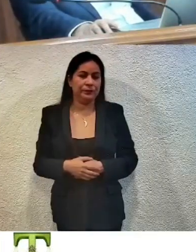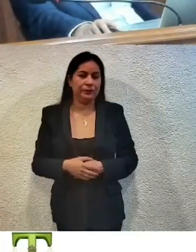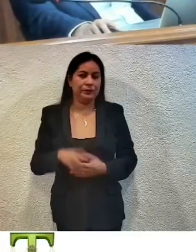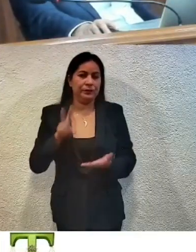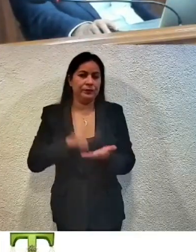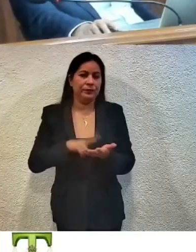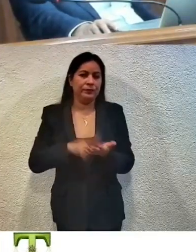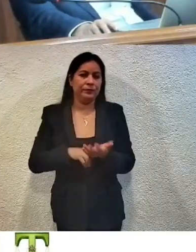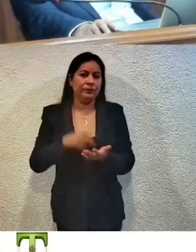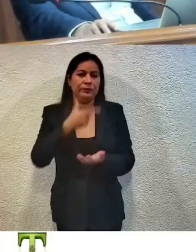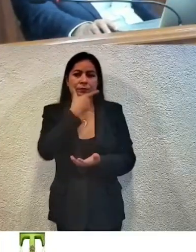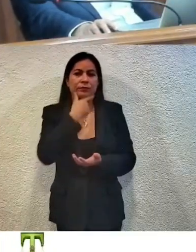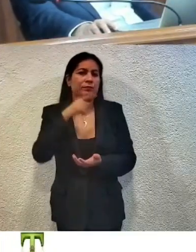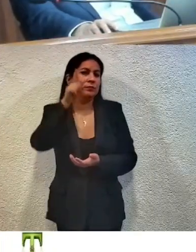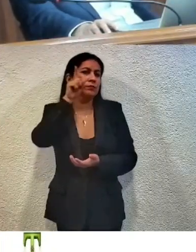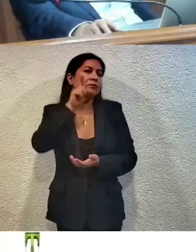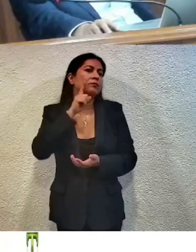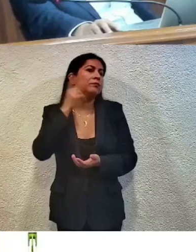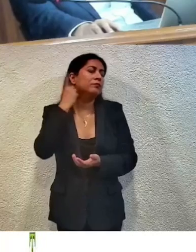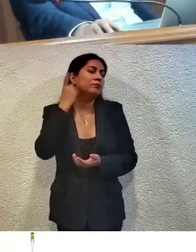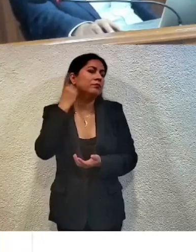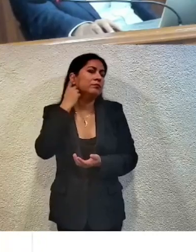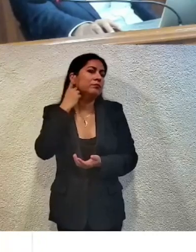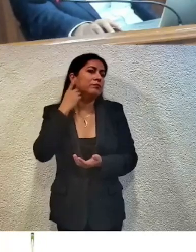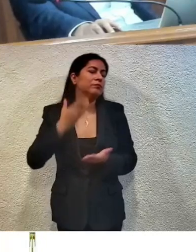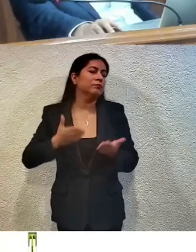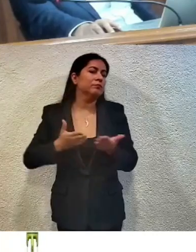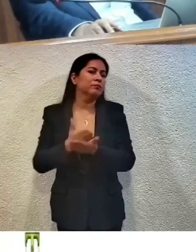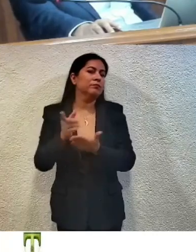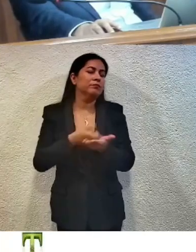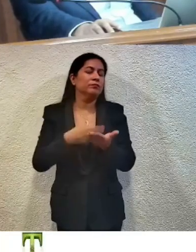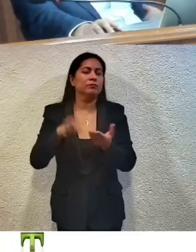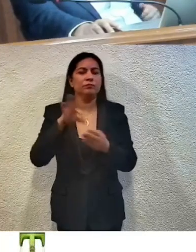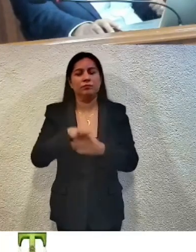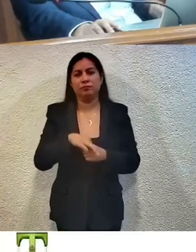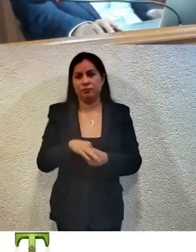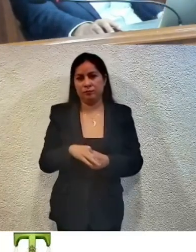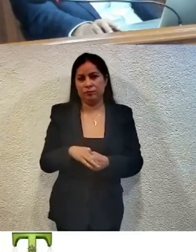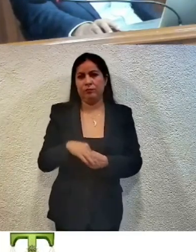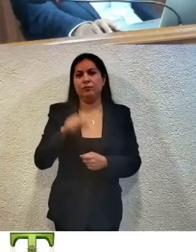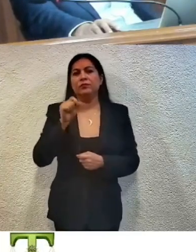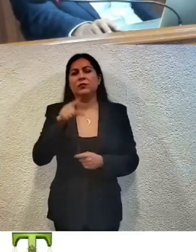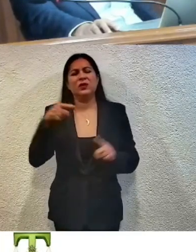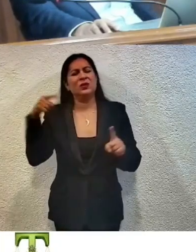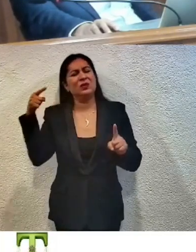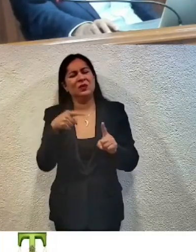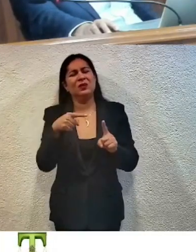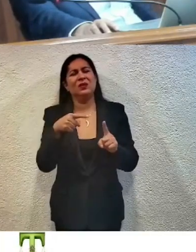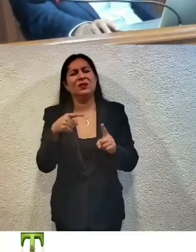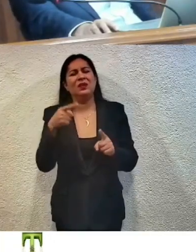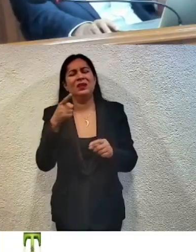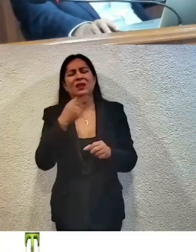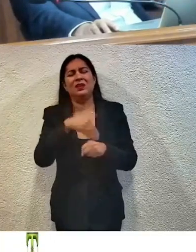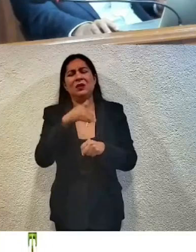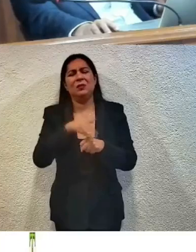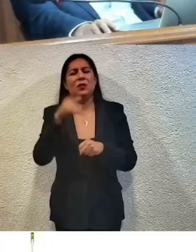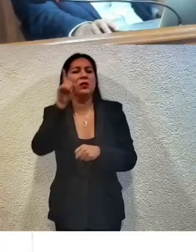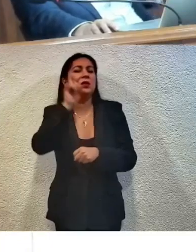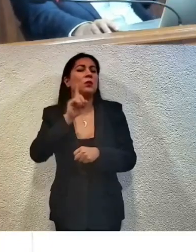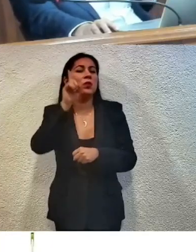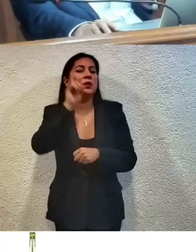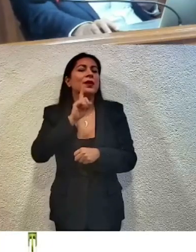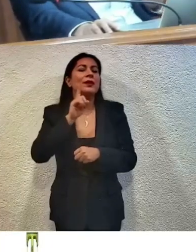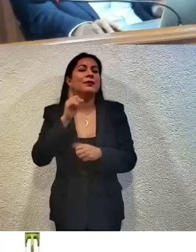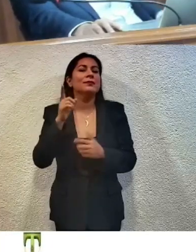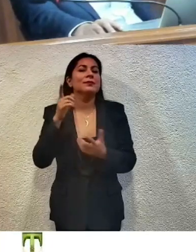Verificación de los géneros de las diputaciones por el principio de mayoría relativa, ello con el objeto de identificar el número de mujeres que